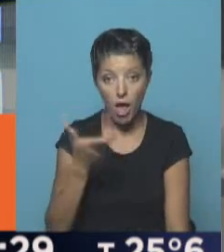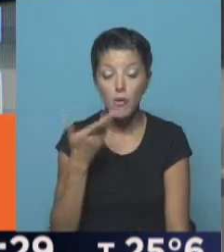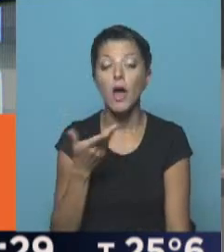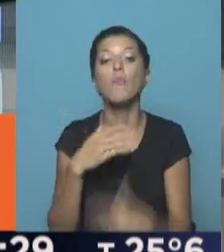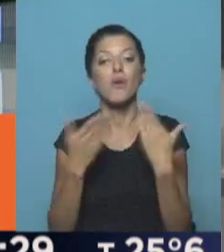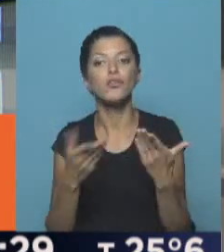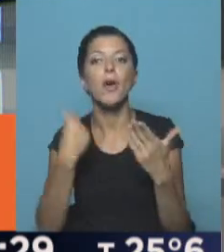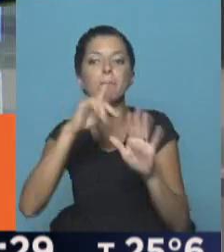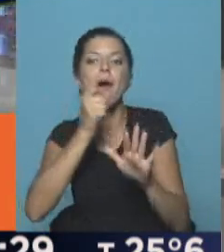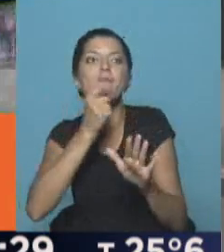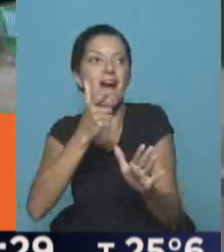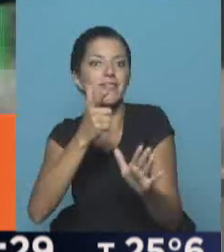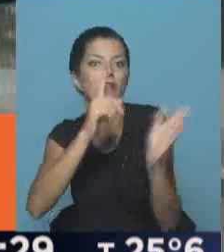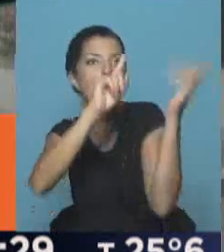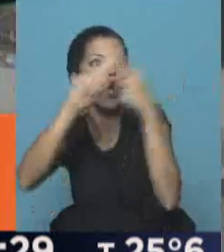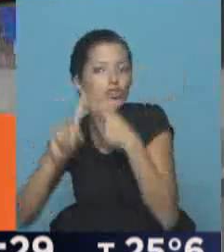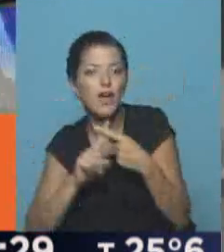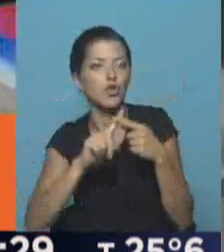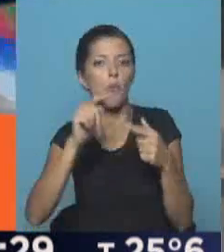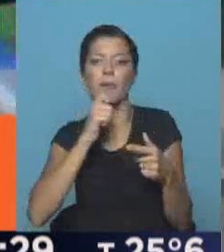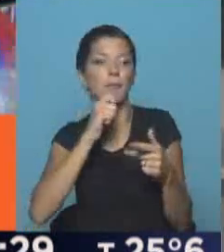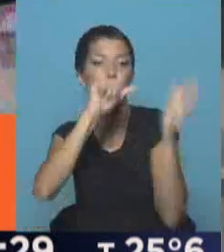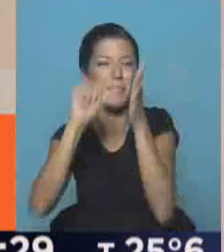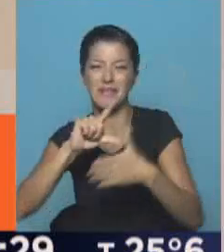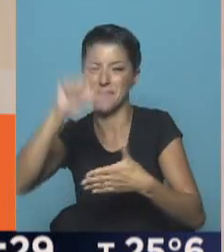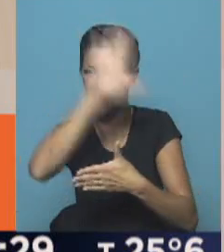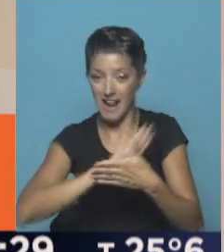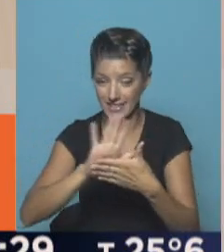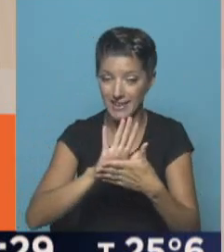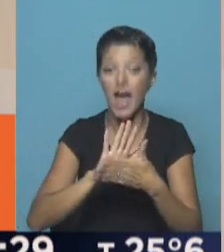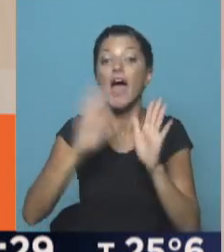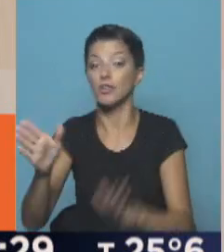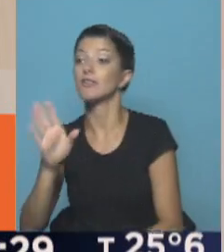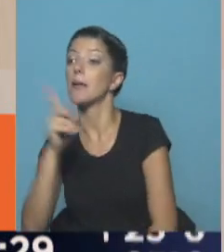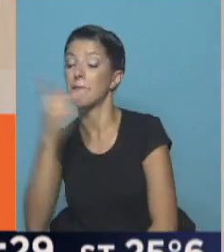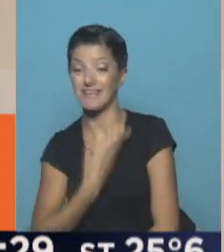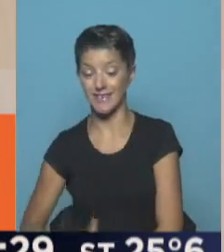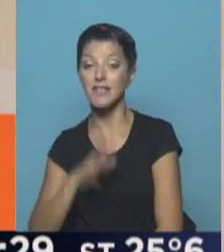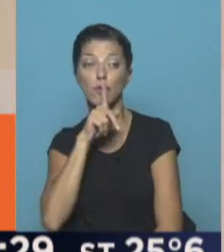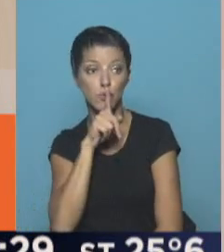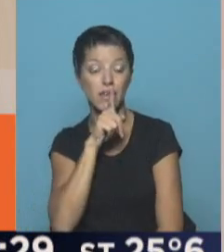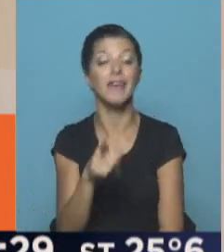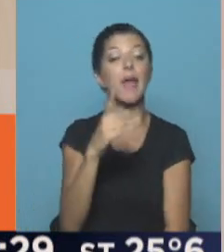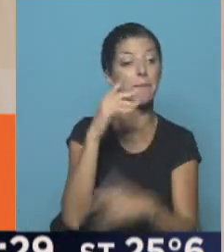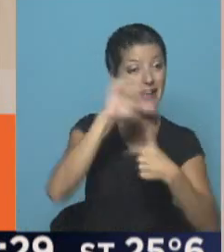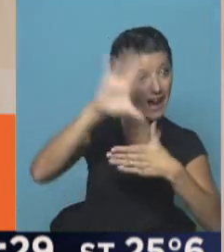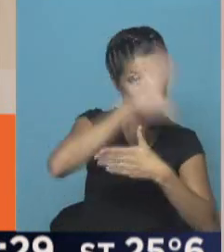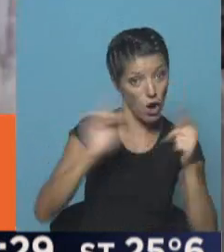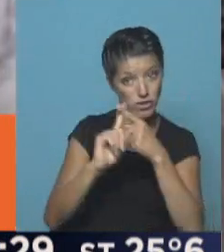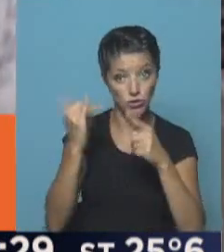llegada a los países de América Latina. También. Si hay un vínculo entre Putin y América Latina, ellos se deben en gran medida a la